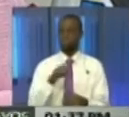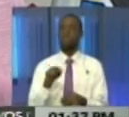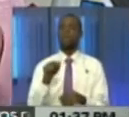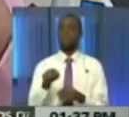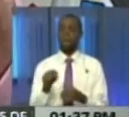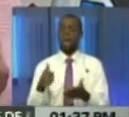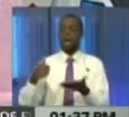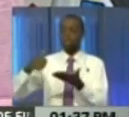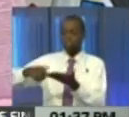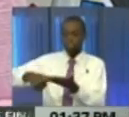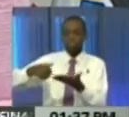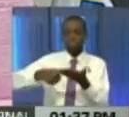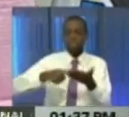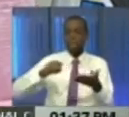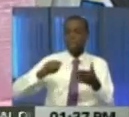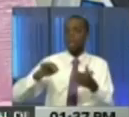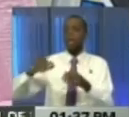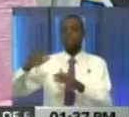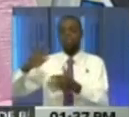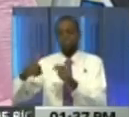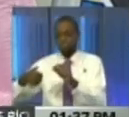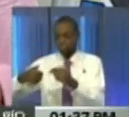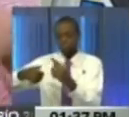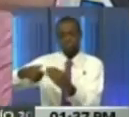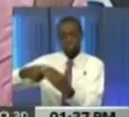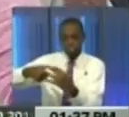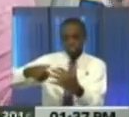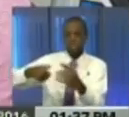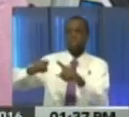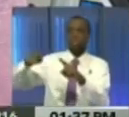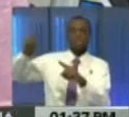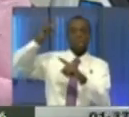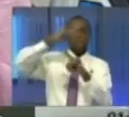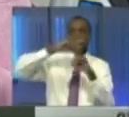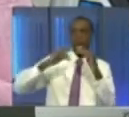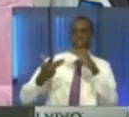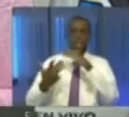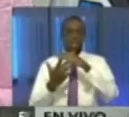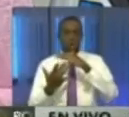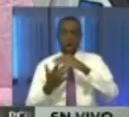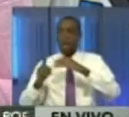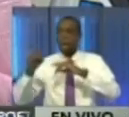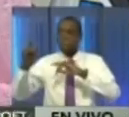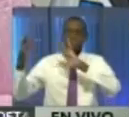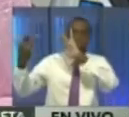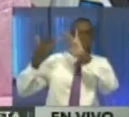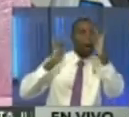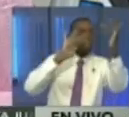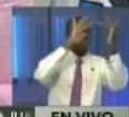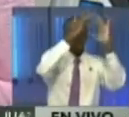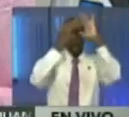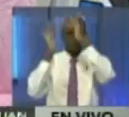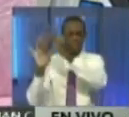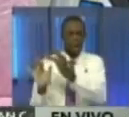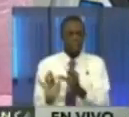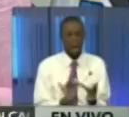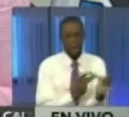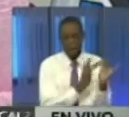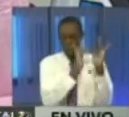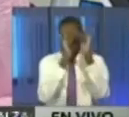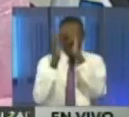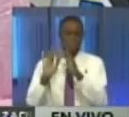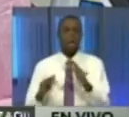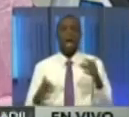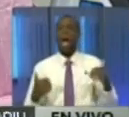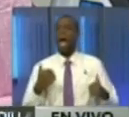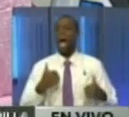las huellas, hay que hacer un acondicionamiento de infraestructura tecnológica, hacer la generación de datos, es decir, una serie de actividades